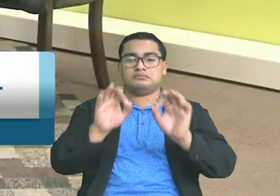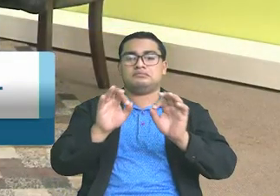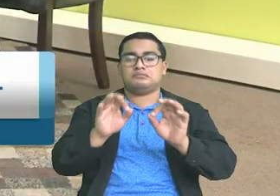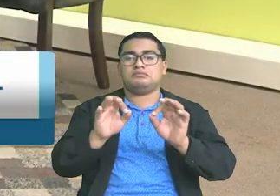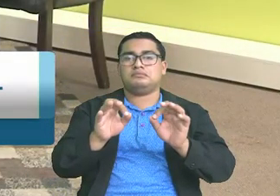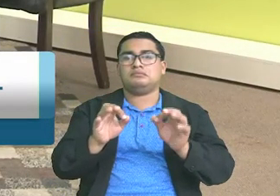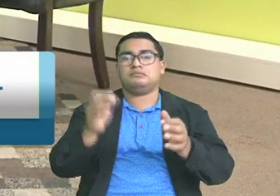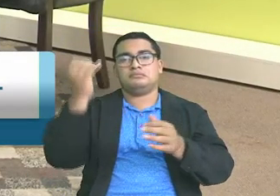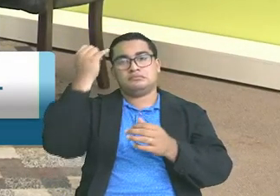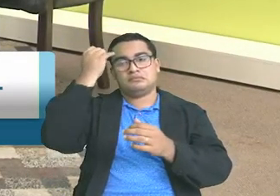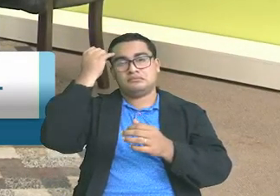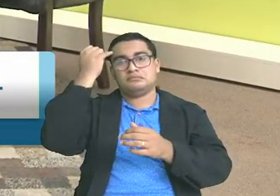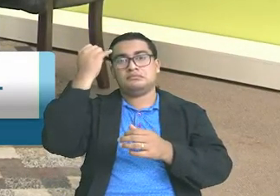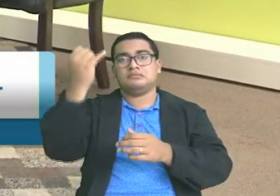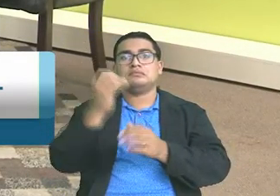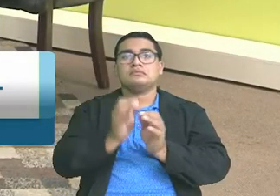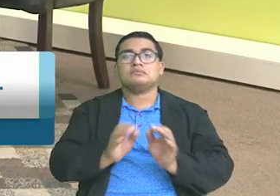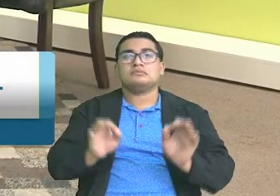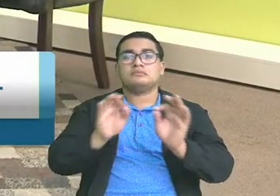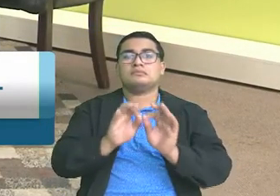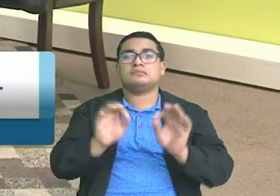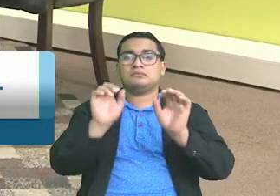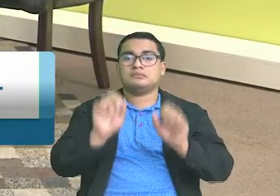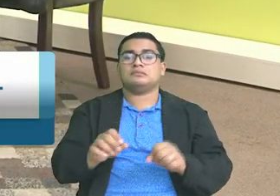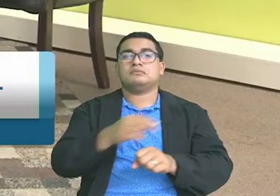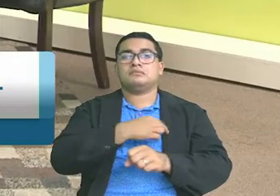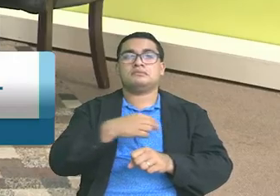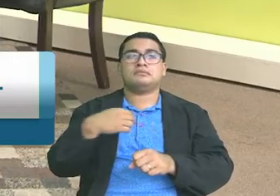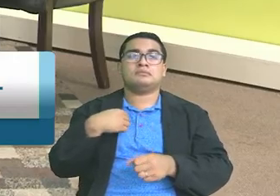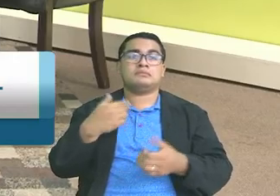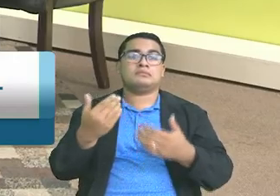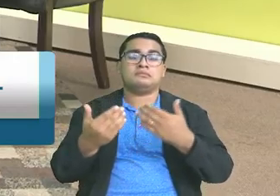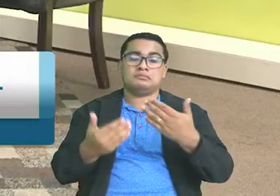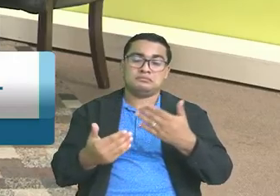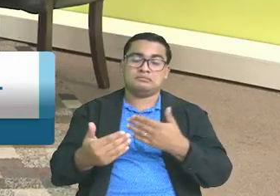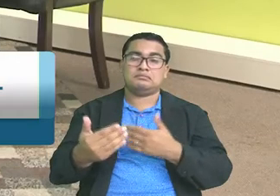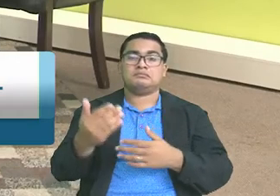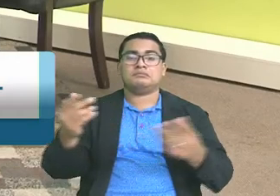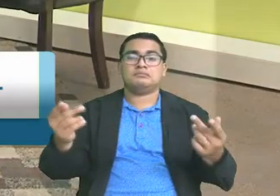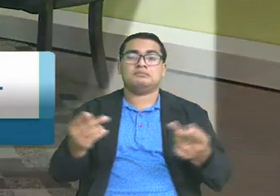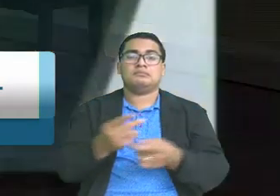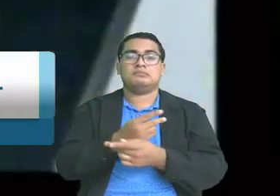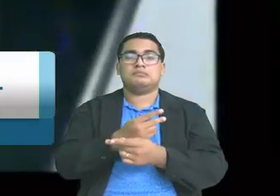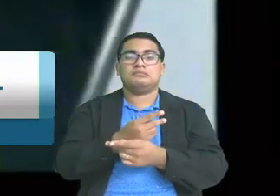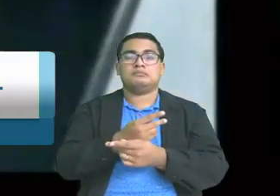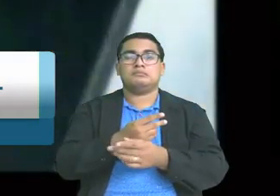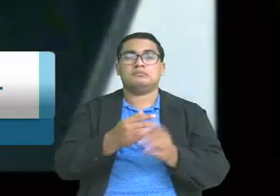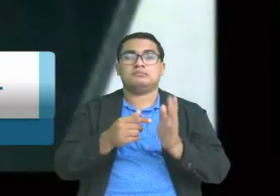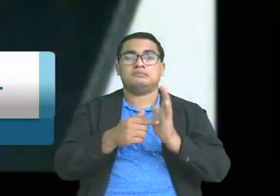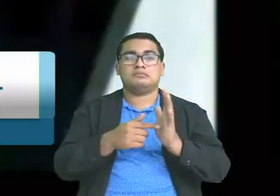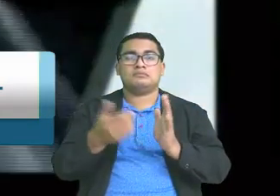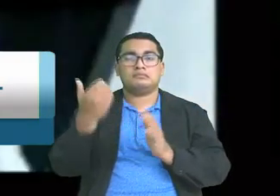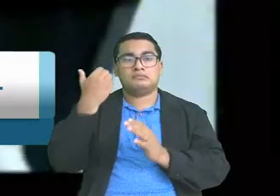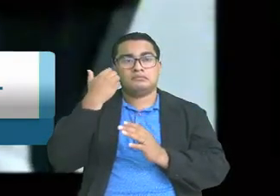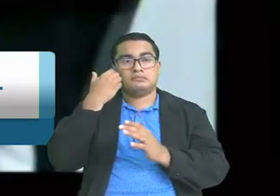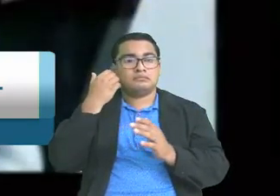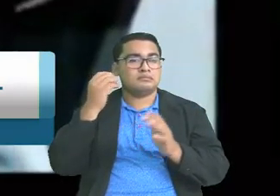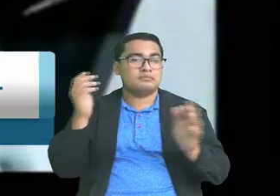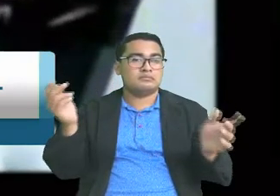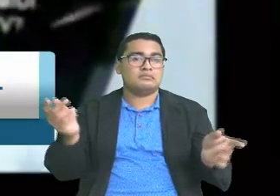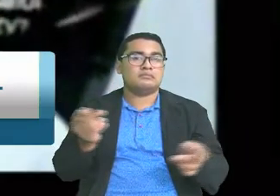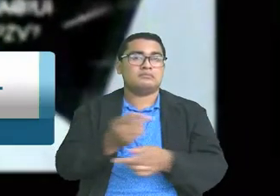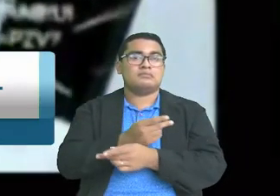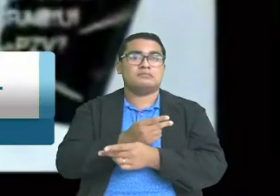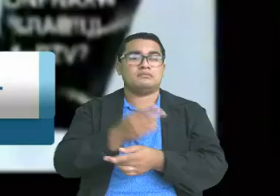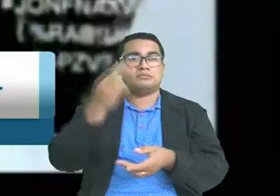lo ideal sería que se haga este línea. Esto empeora, me imagino, cuando tiene el paciente un enfermo crónico, obviamente tiene otra enfermedad. Claro,